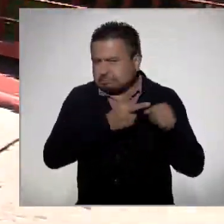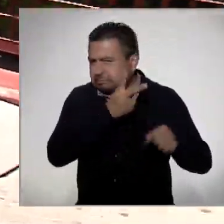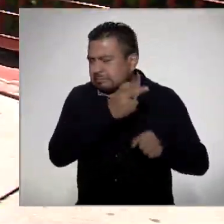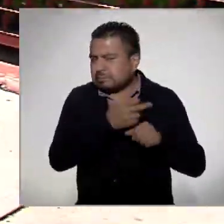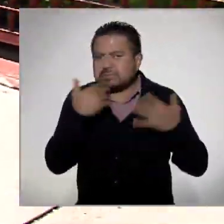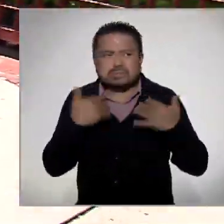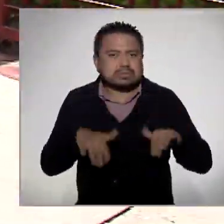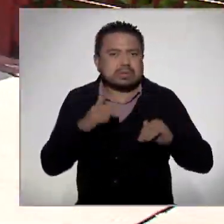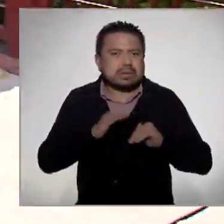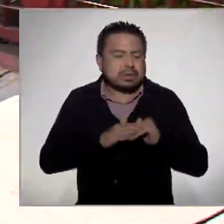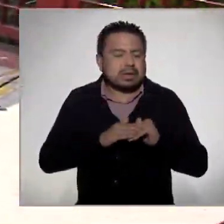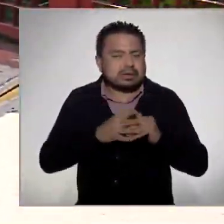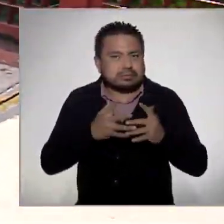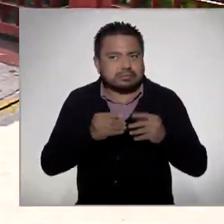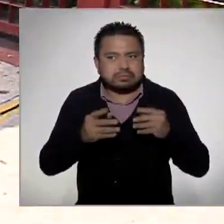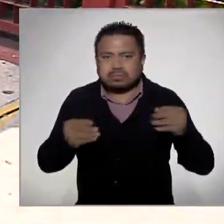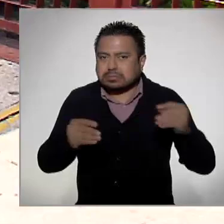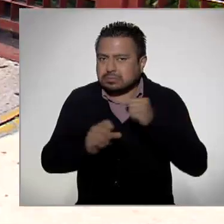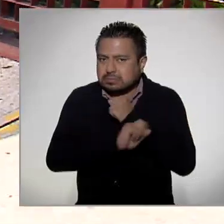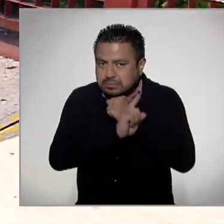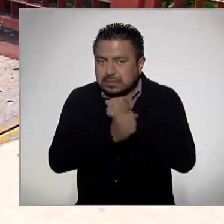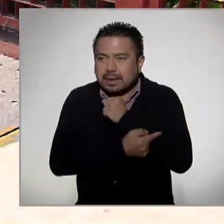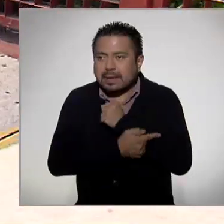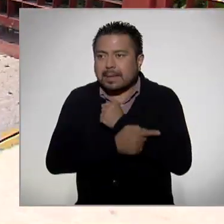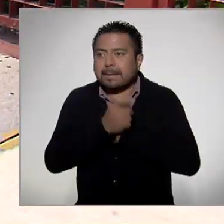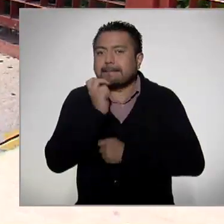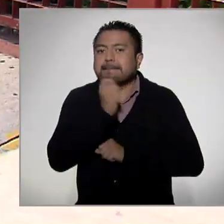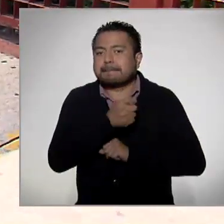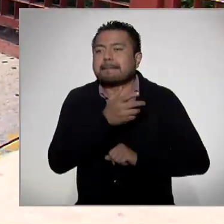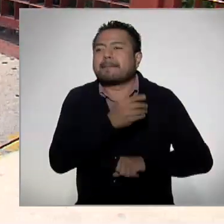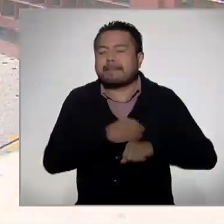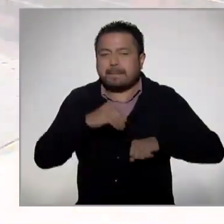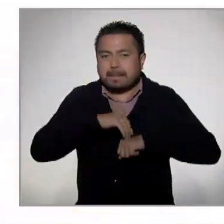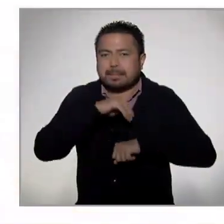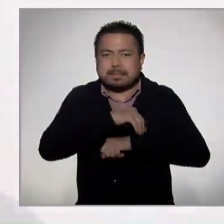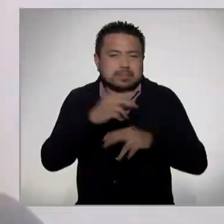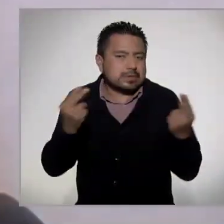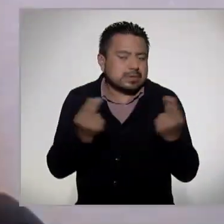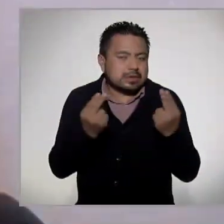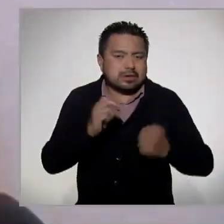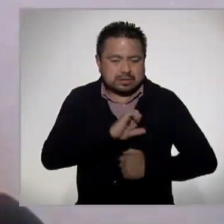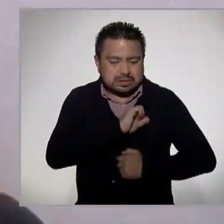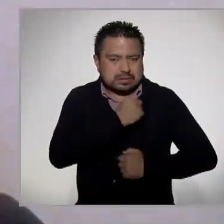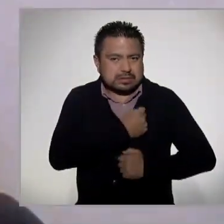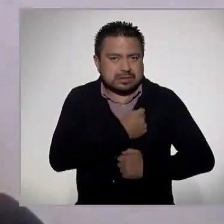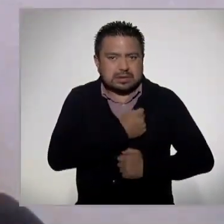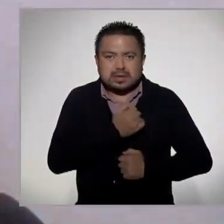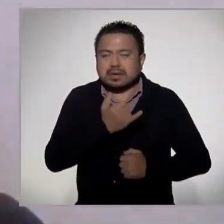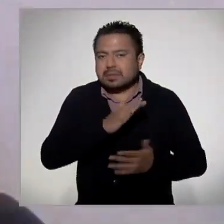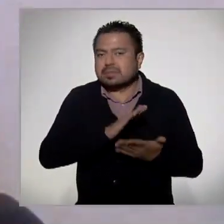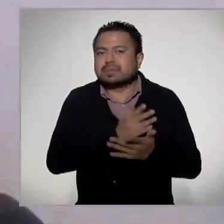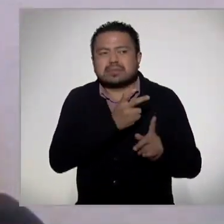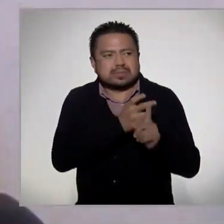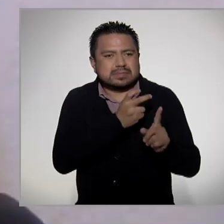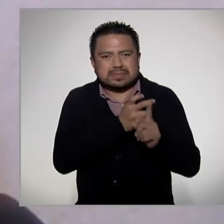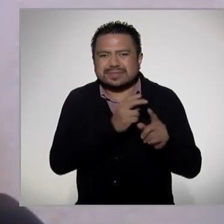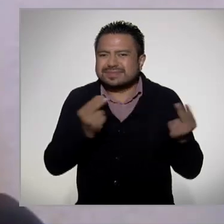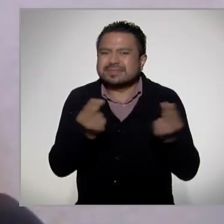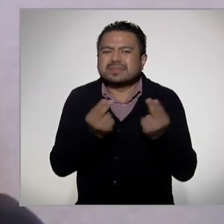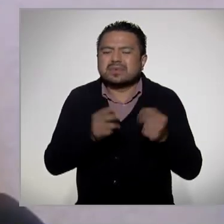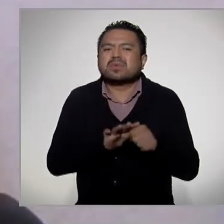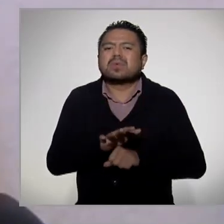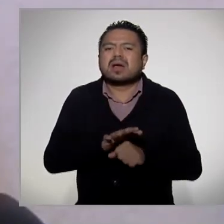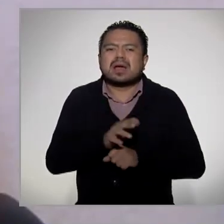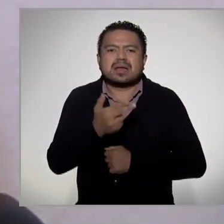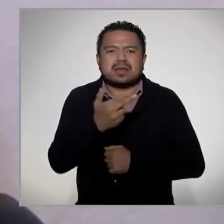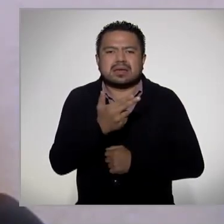brote de crecimiento y en el embarazo se incrementan las necesidades nutrimentales y por lo tanto los requerimientos